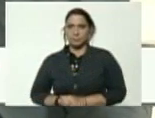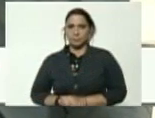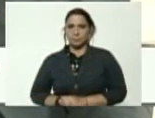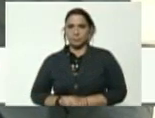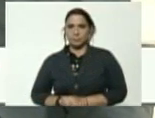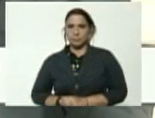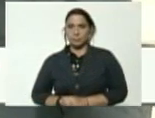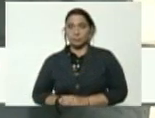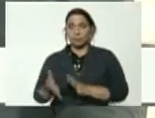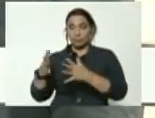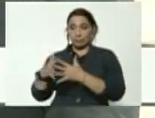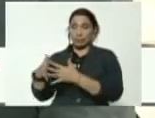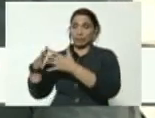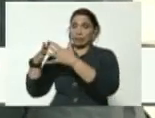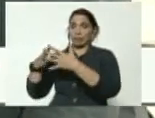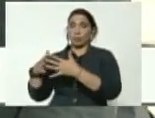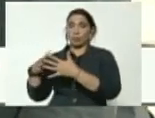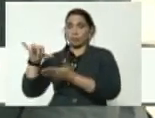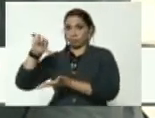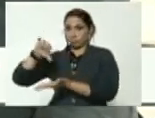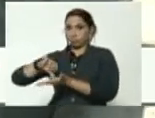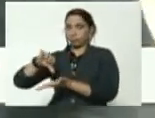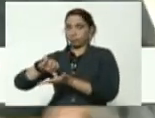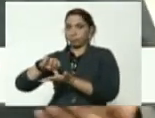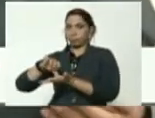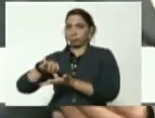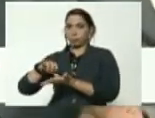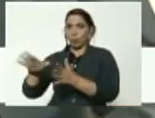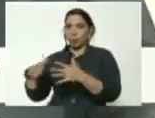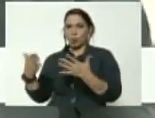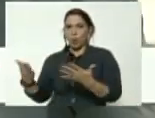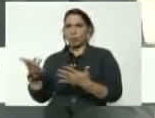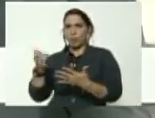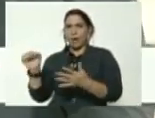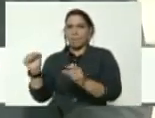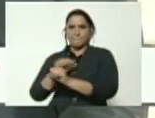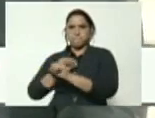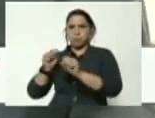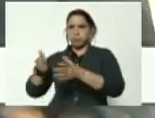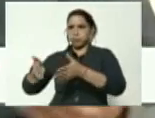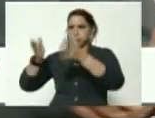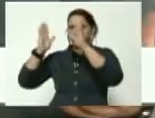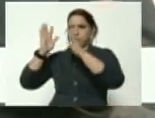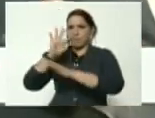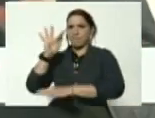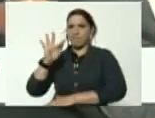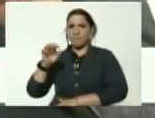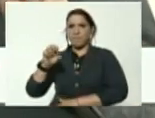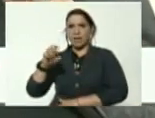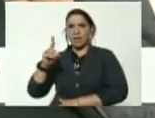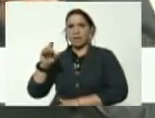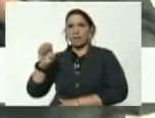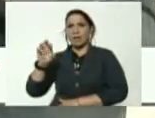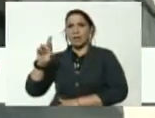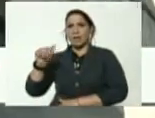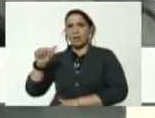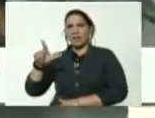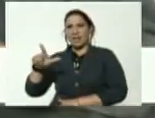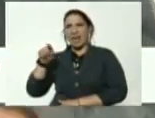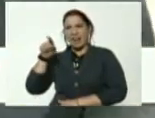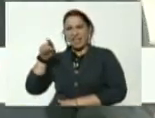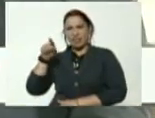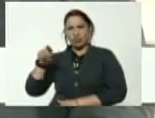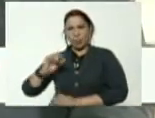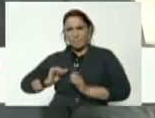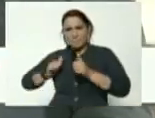en Estados Unidos, en Oklahoma, cuando se detona una bomba en un edificio federal y eso comienza a ser como un punto